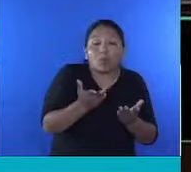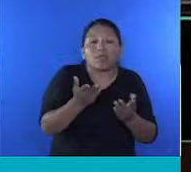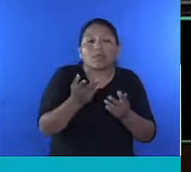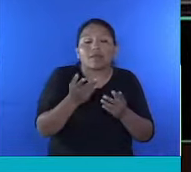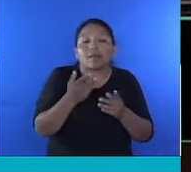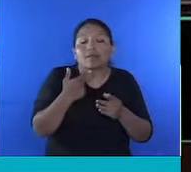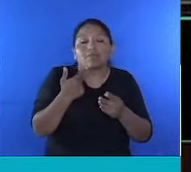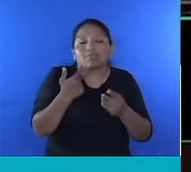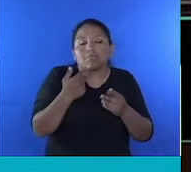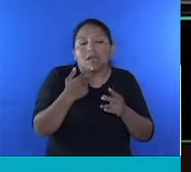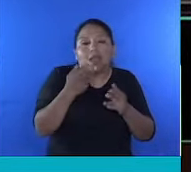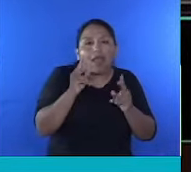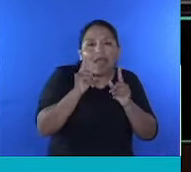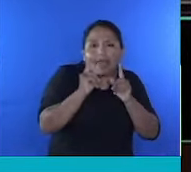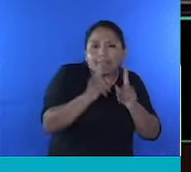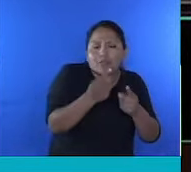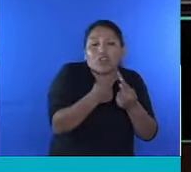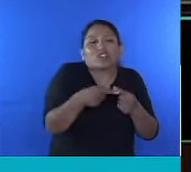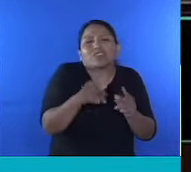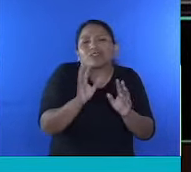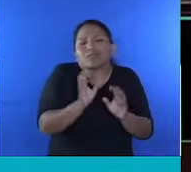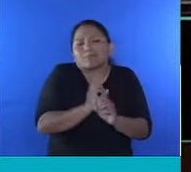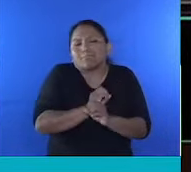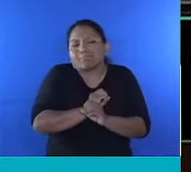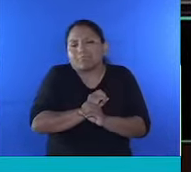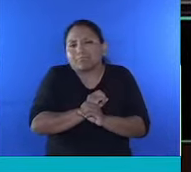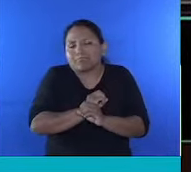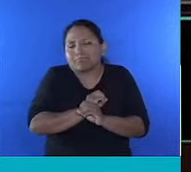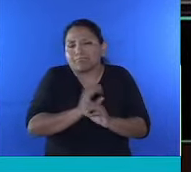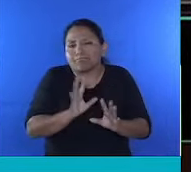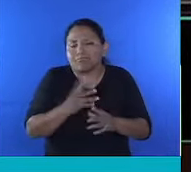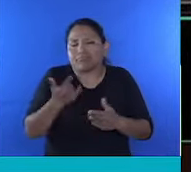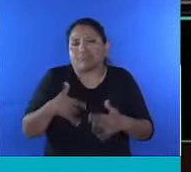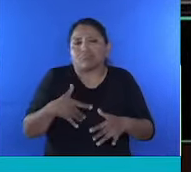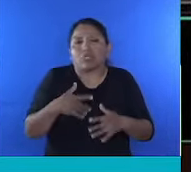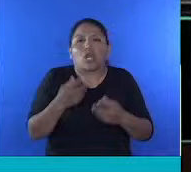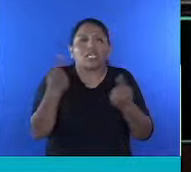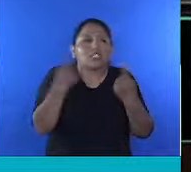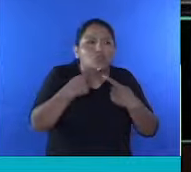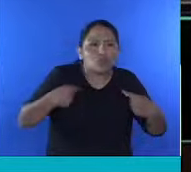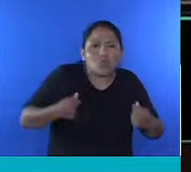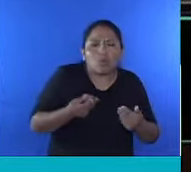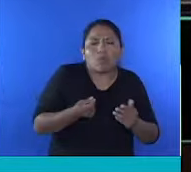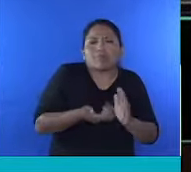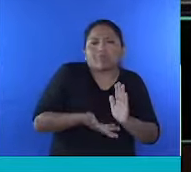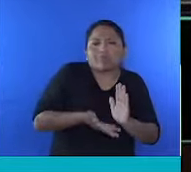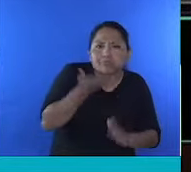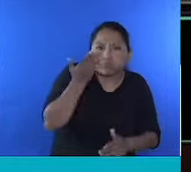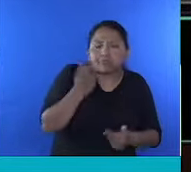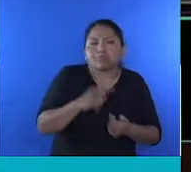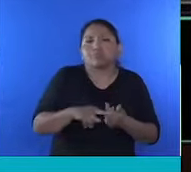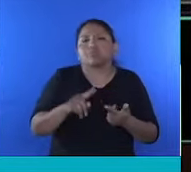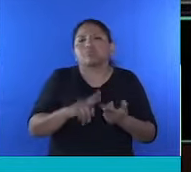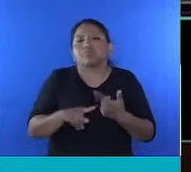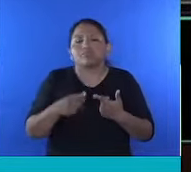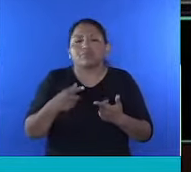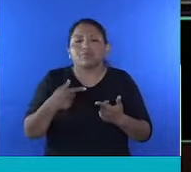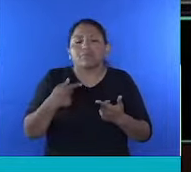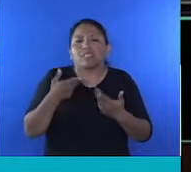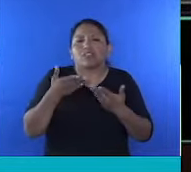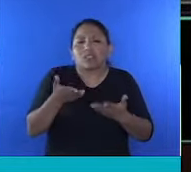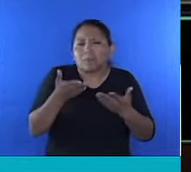atenderse con los serios problemas que trae también el aumento de insumo el aumento de las